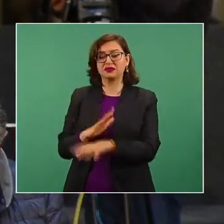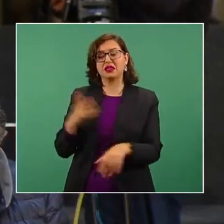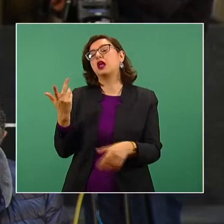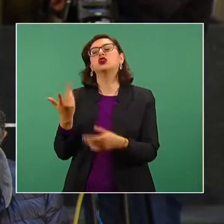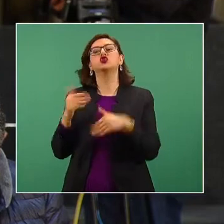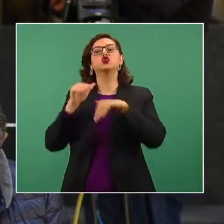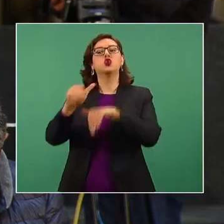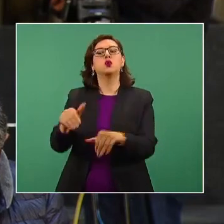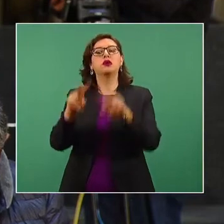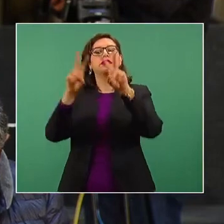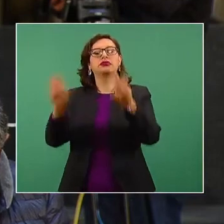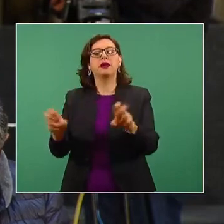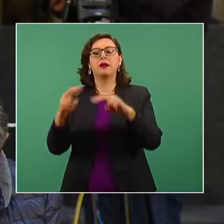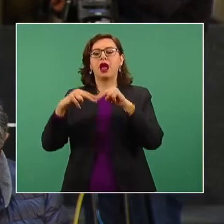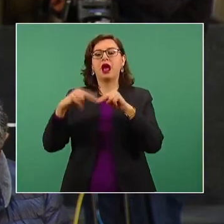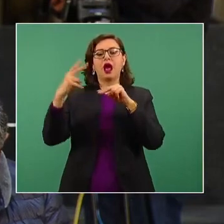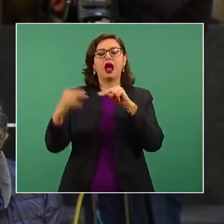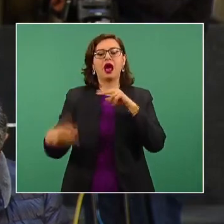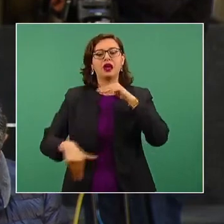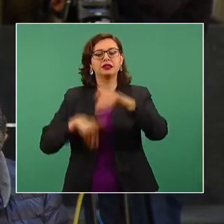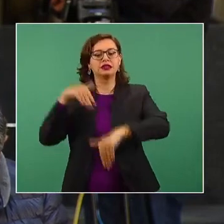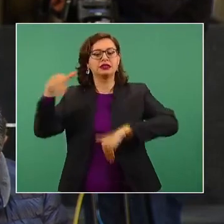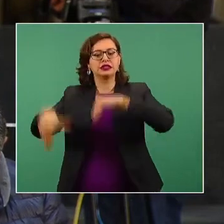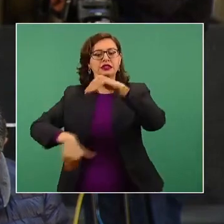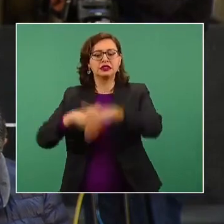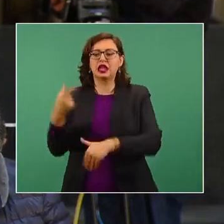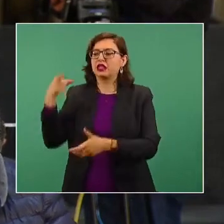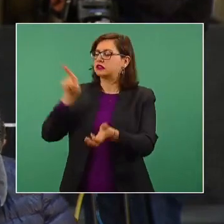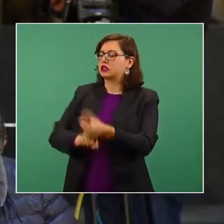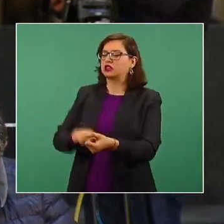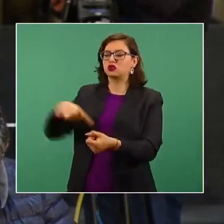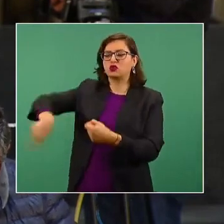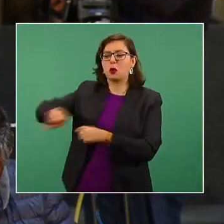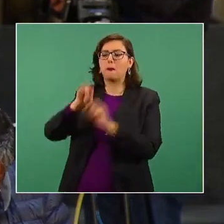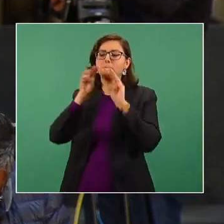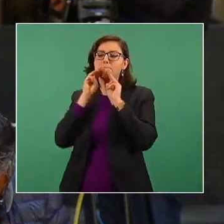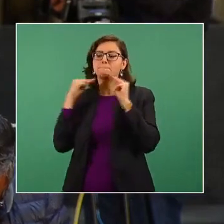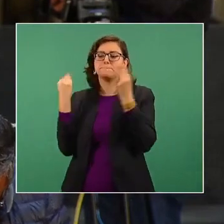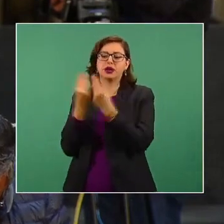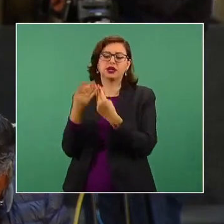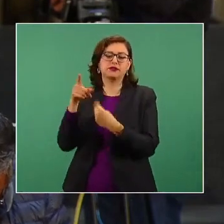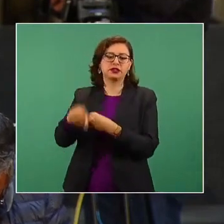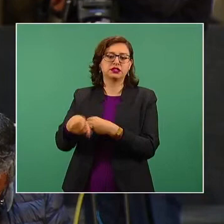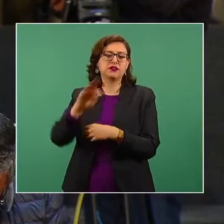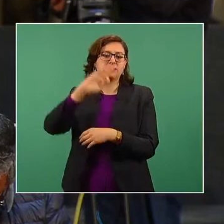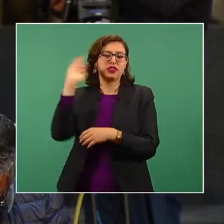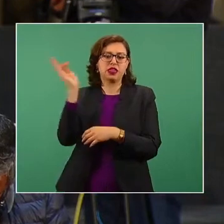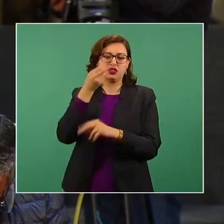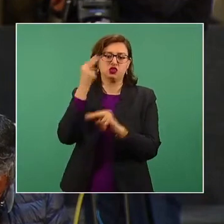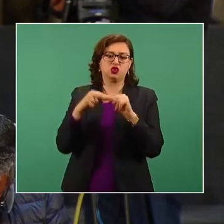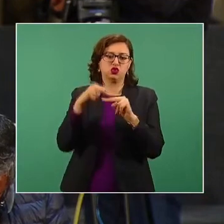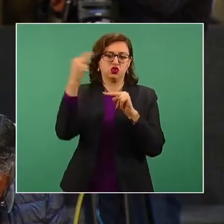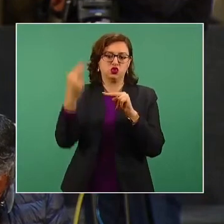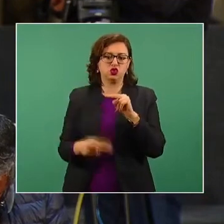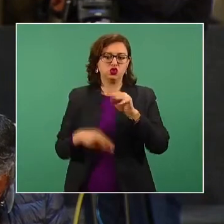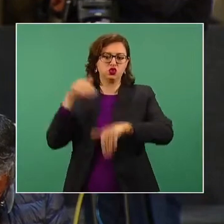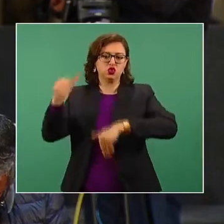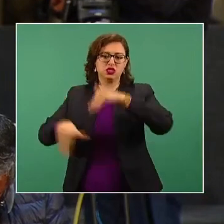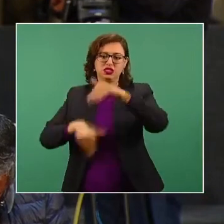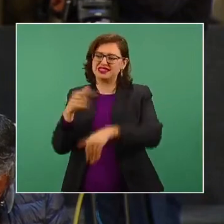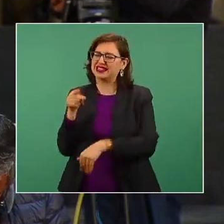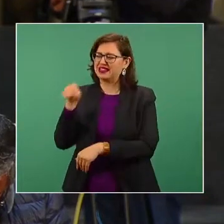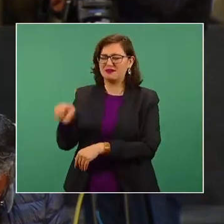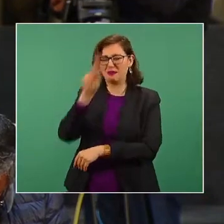acuáticas, porque hay un coto de poder, hay una mafia dentro de la Federación Mexicana de Natación que yo creo que